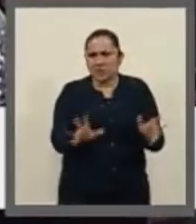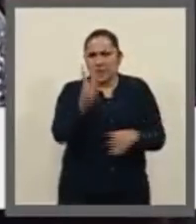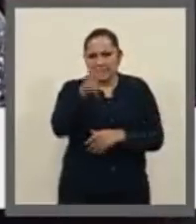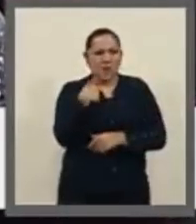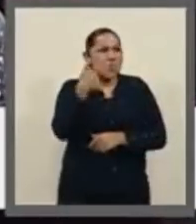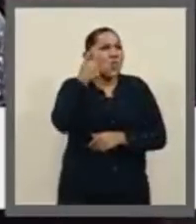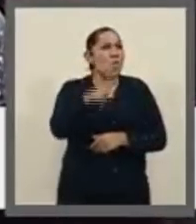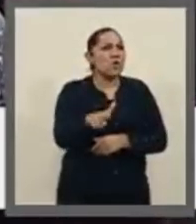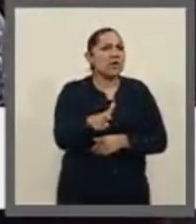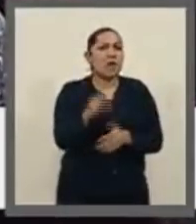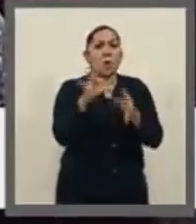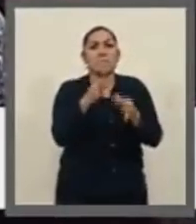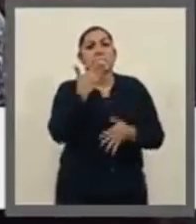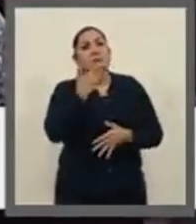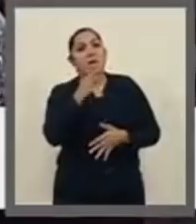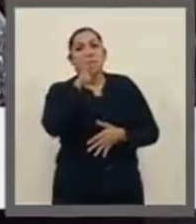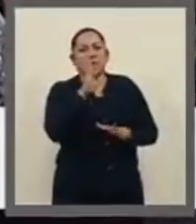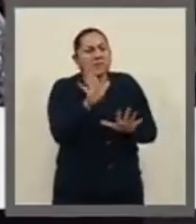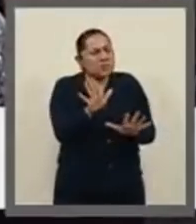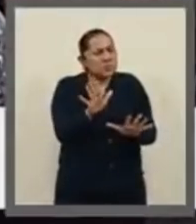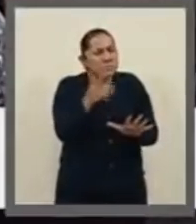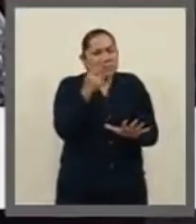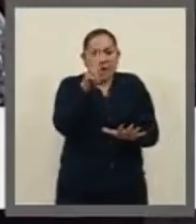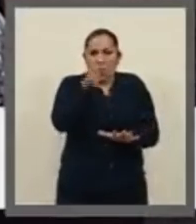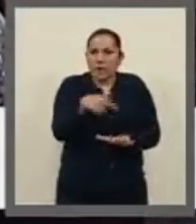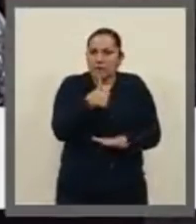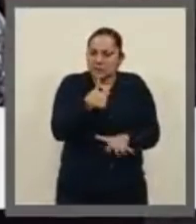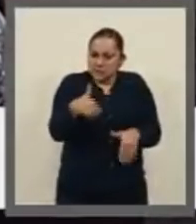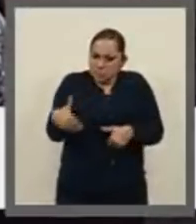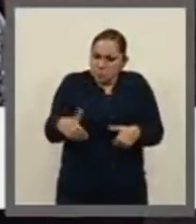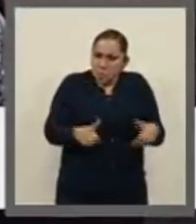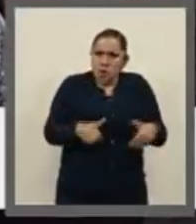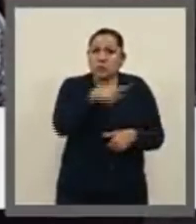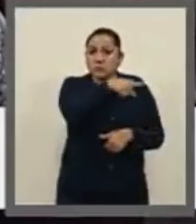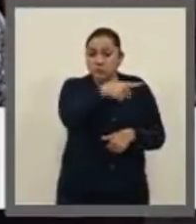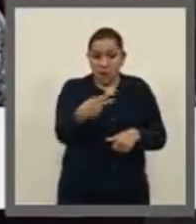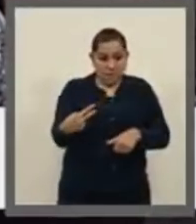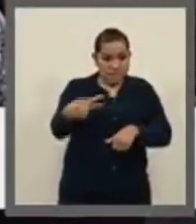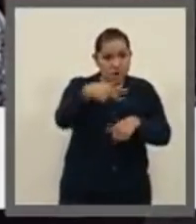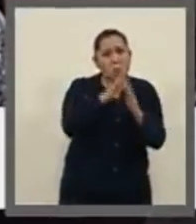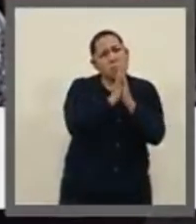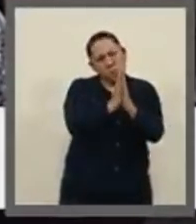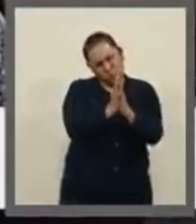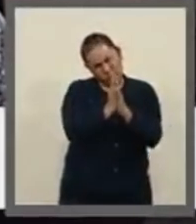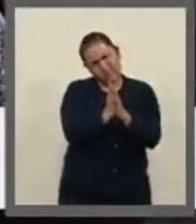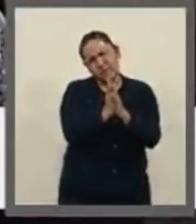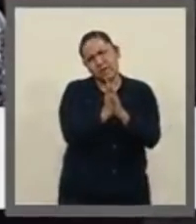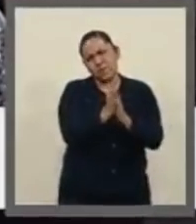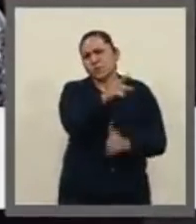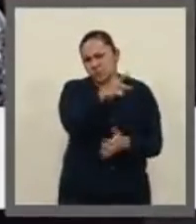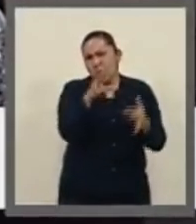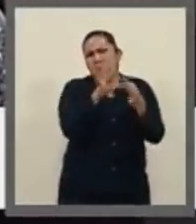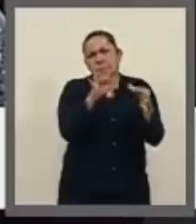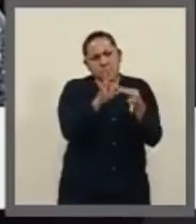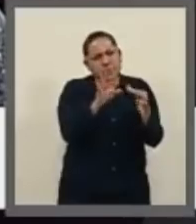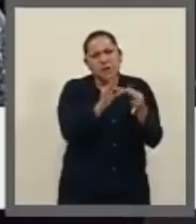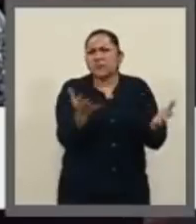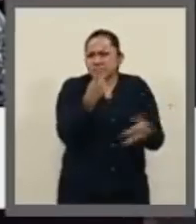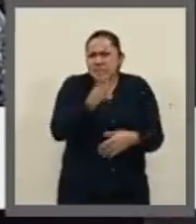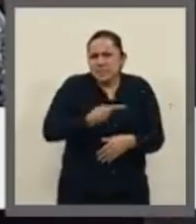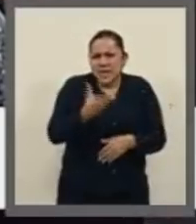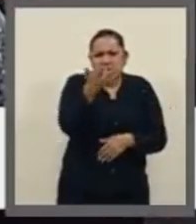No quiero calificarlo, pero me subleva que venga a decir, le pido que en su siguiente intervención, antes que ustedes suspendan esto, diga dónde están ubicadas las